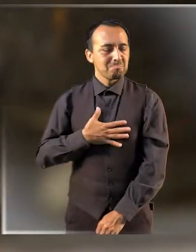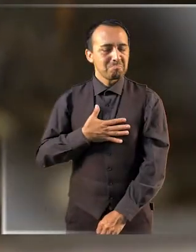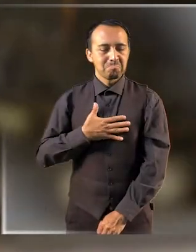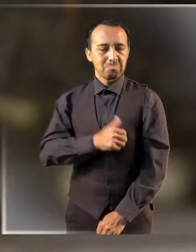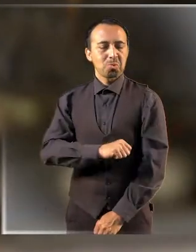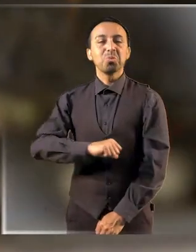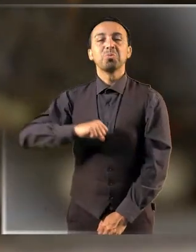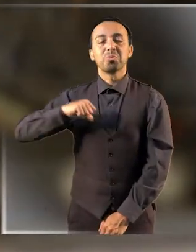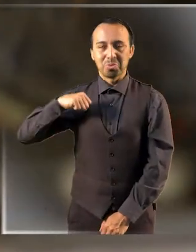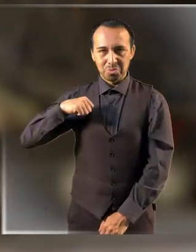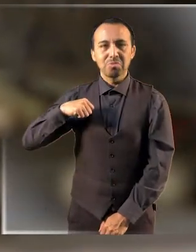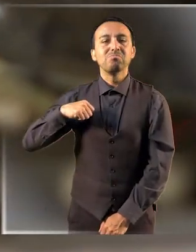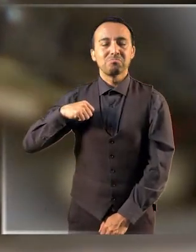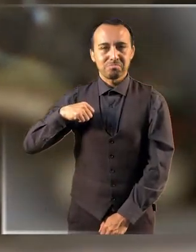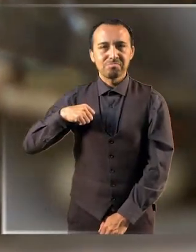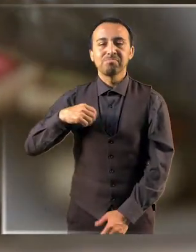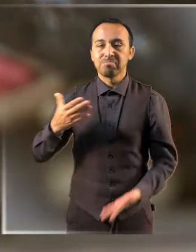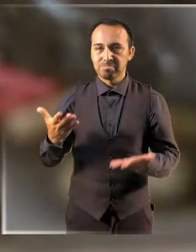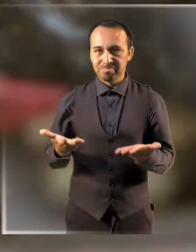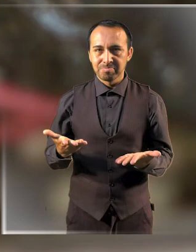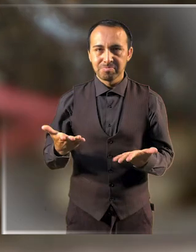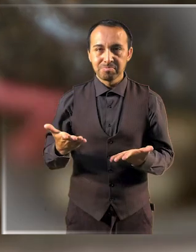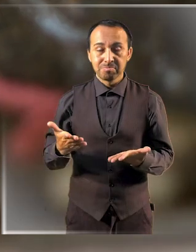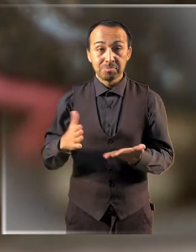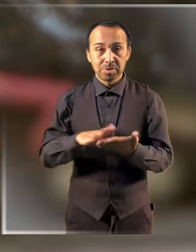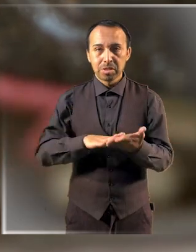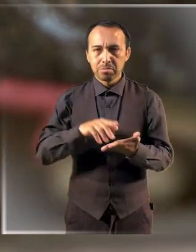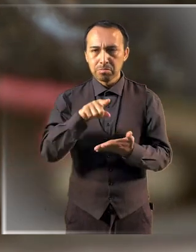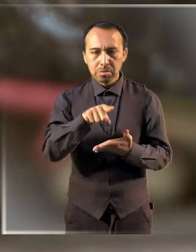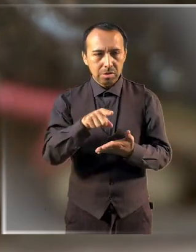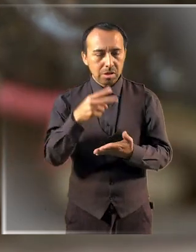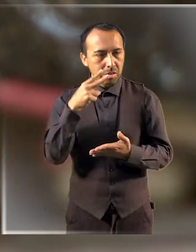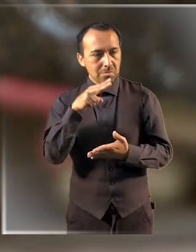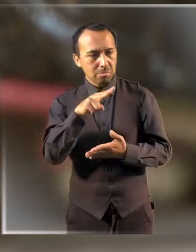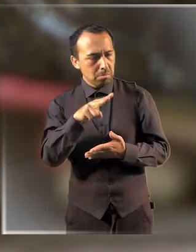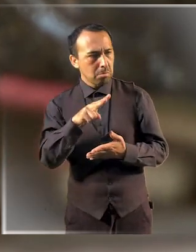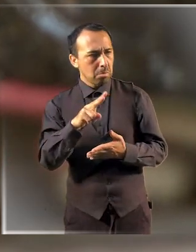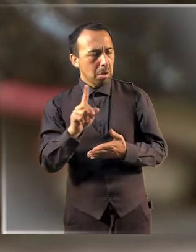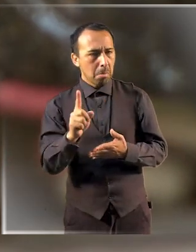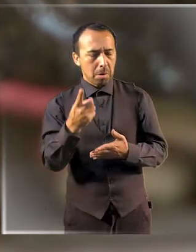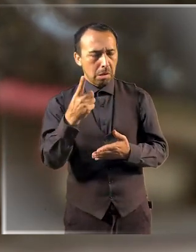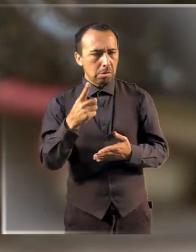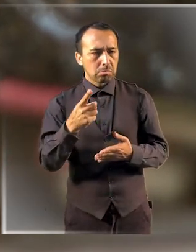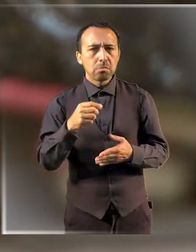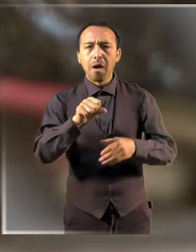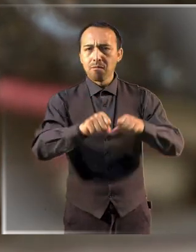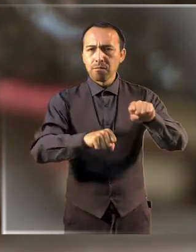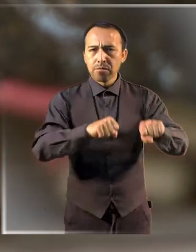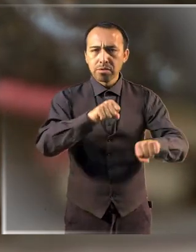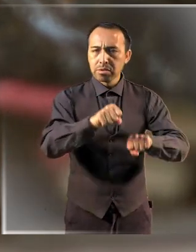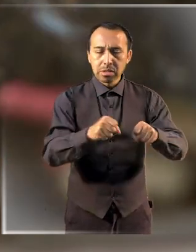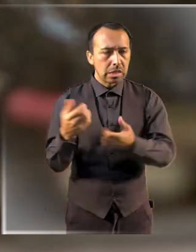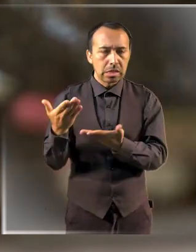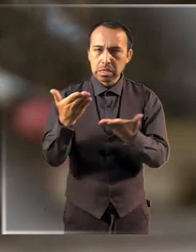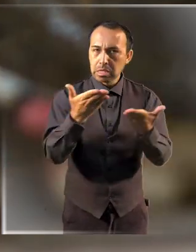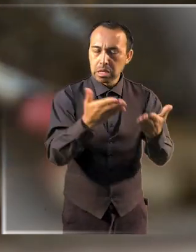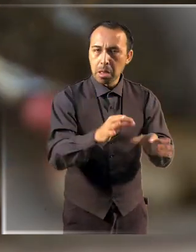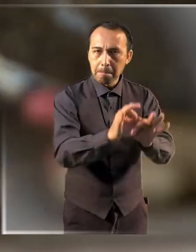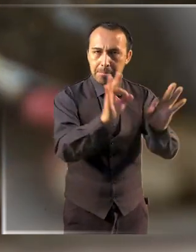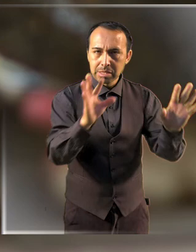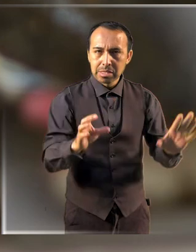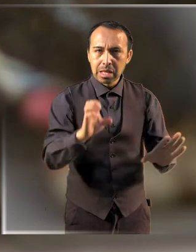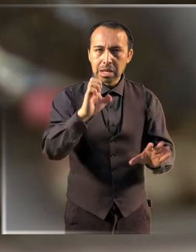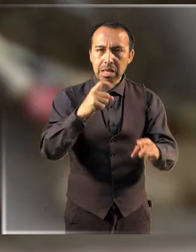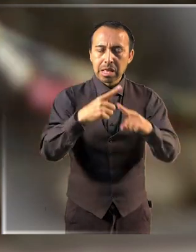Me siento orgullosa. Orgullosa porque el momento que él tiene una silla, una bicicleta de mano que se le